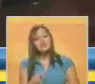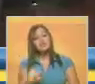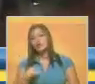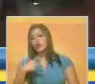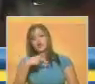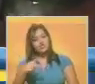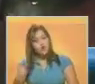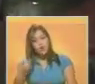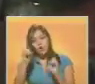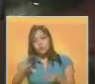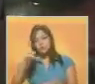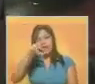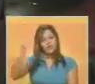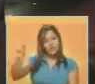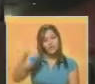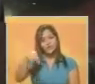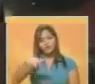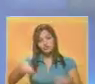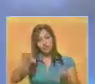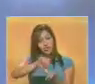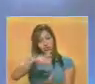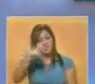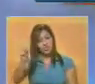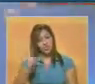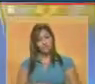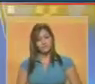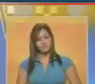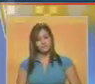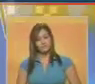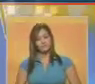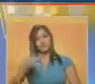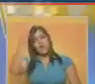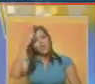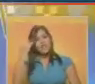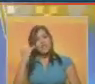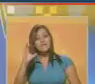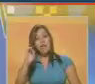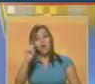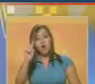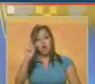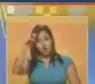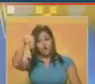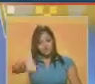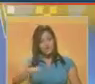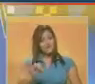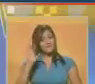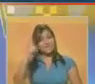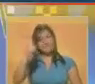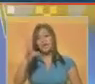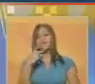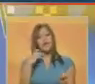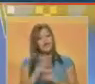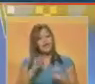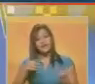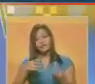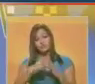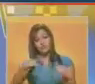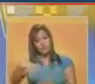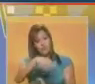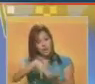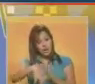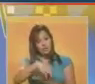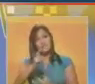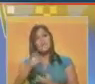no abandonará trípoli en libia la otan mantendrá su misión en ese país hasta que cesen todos los ataques